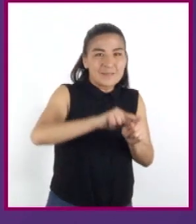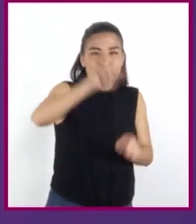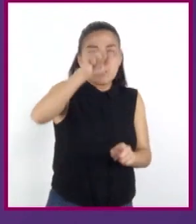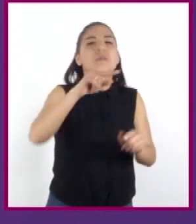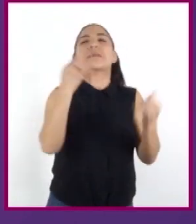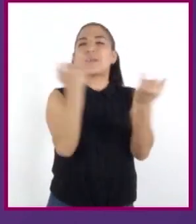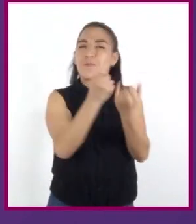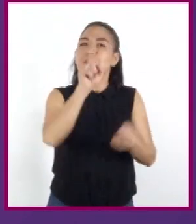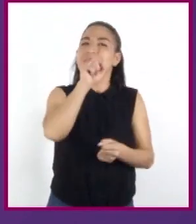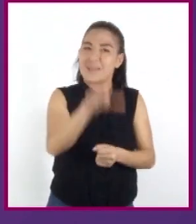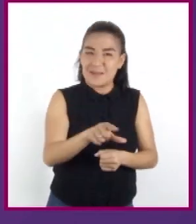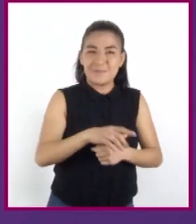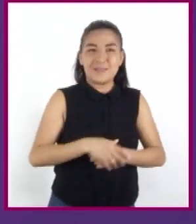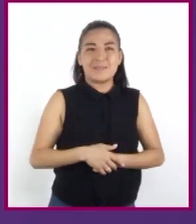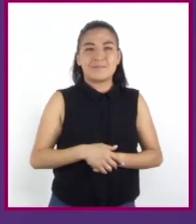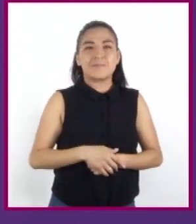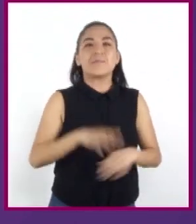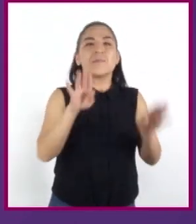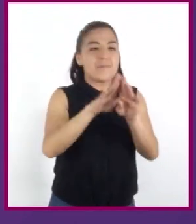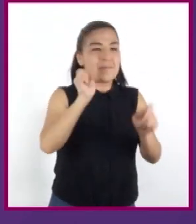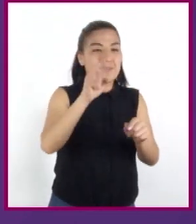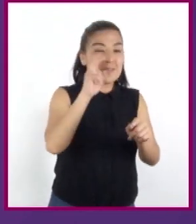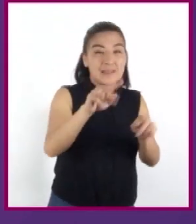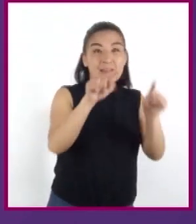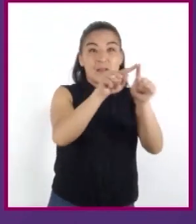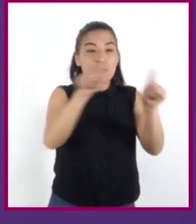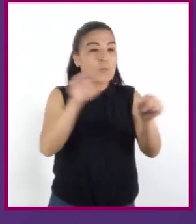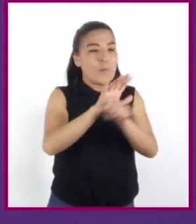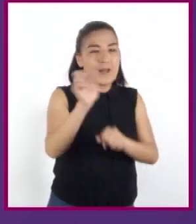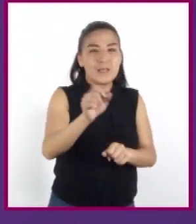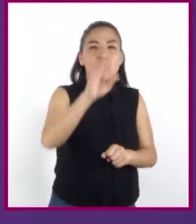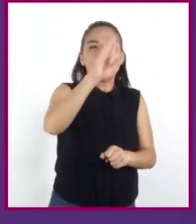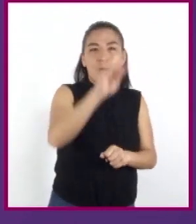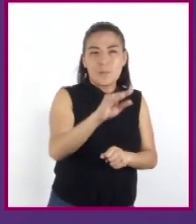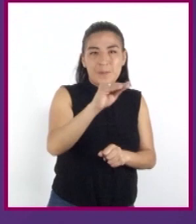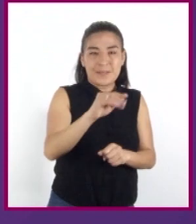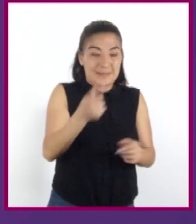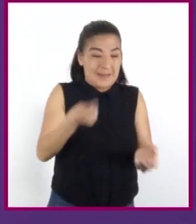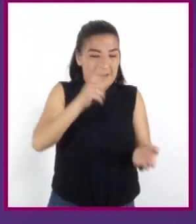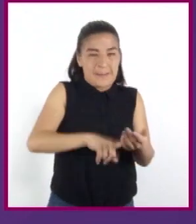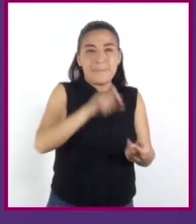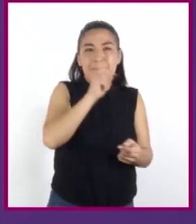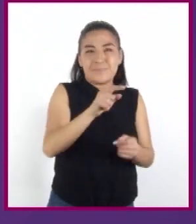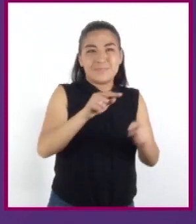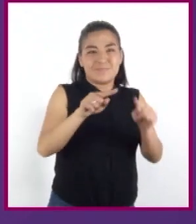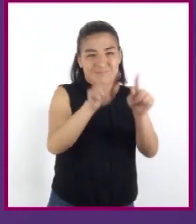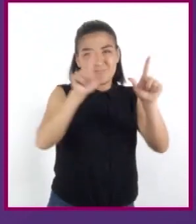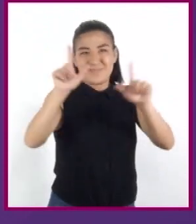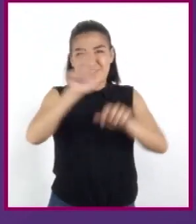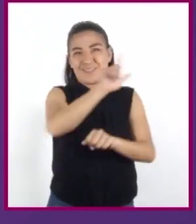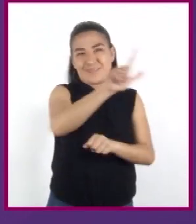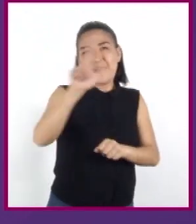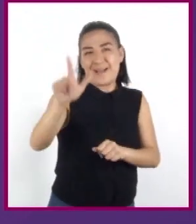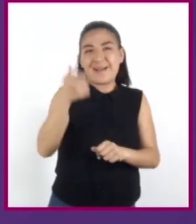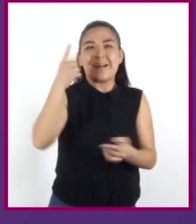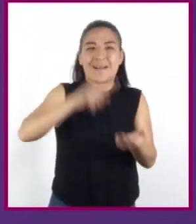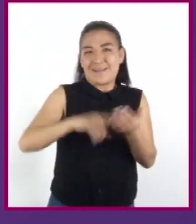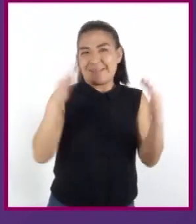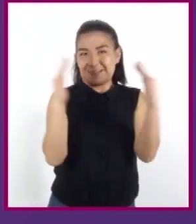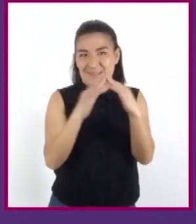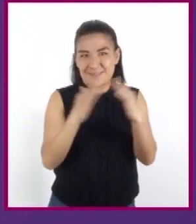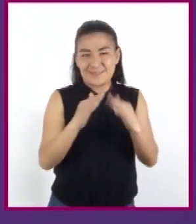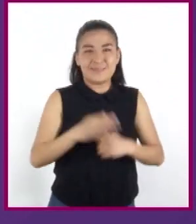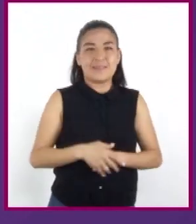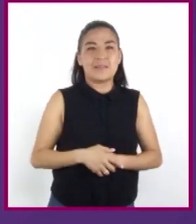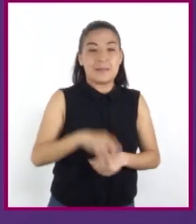lo mismo. Marcaremos la medida de 90, que es lo que mide el lado de la casa. Este es el segmento que